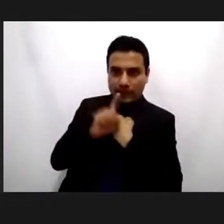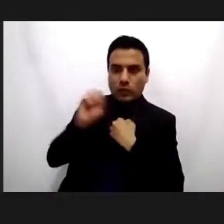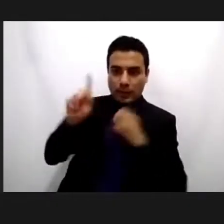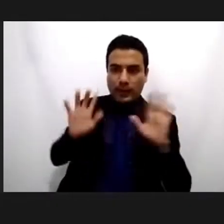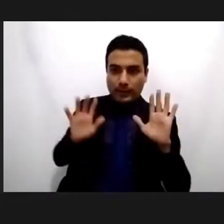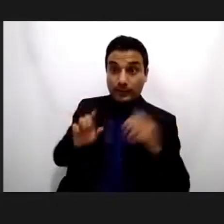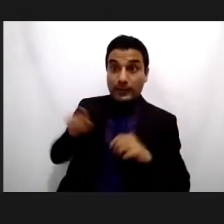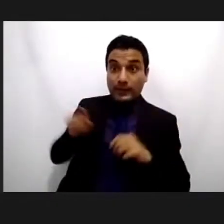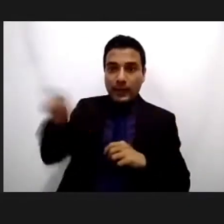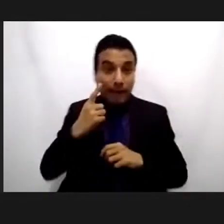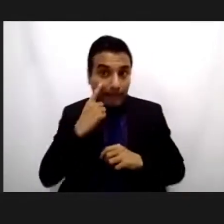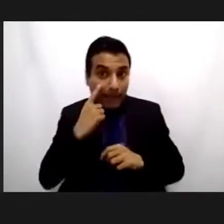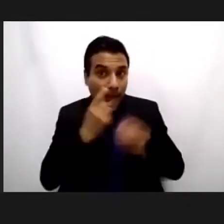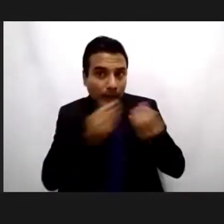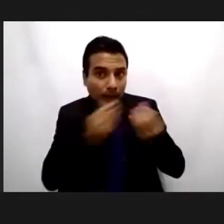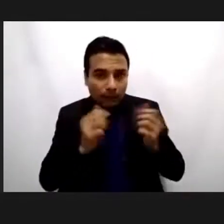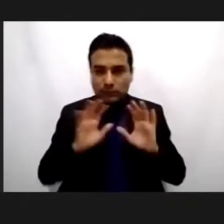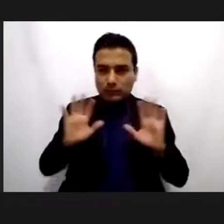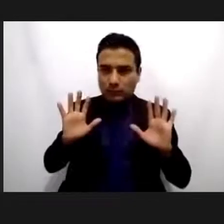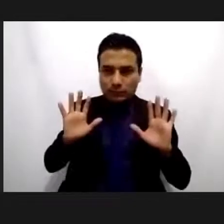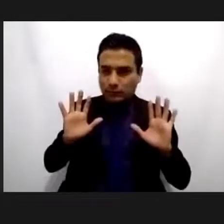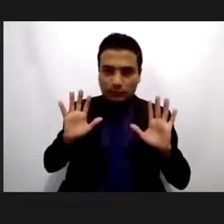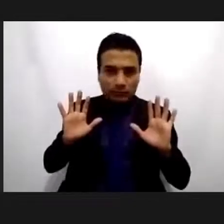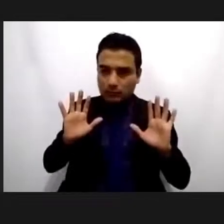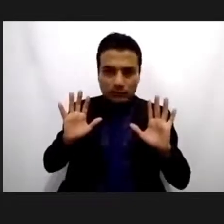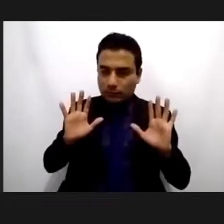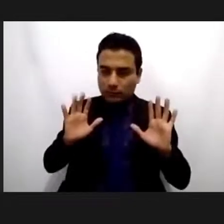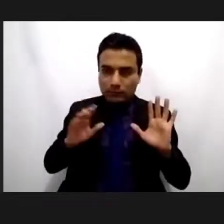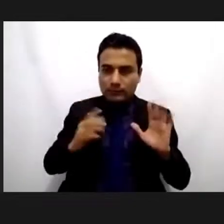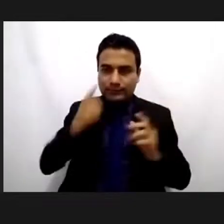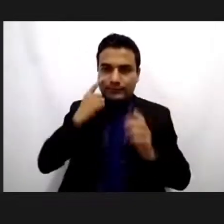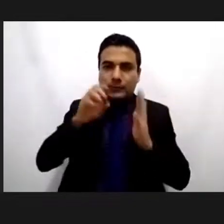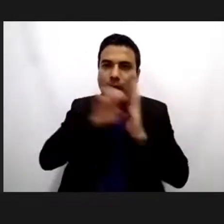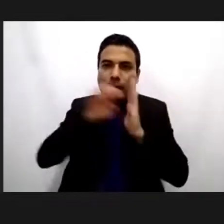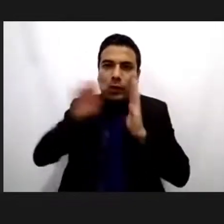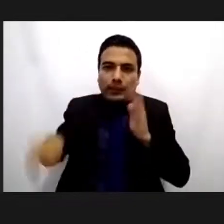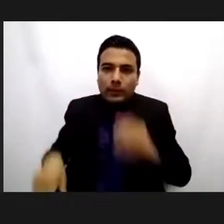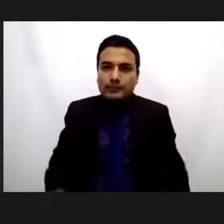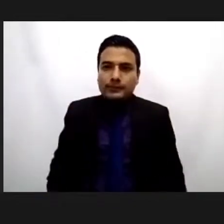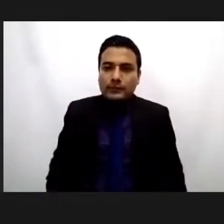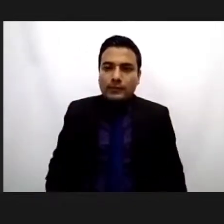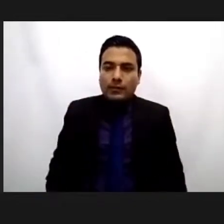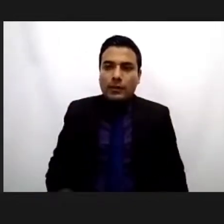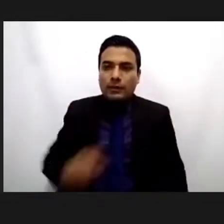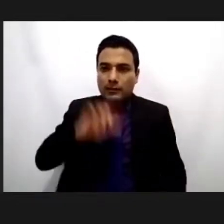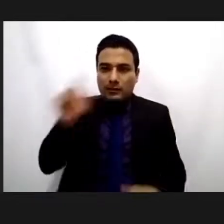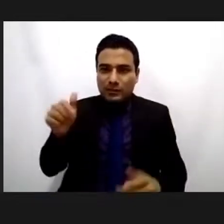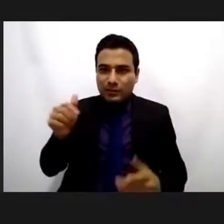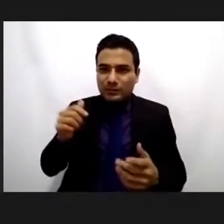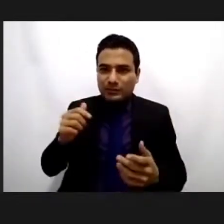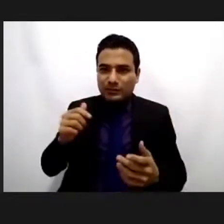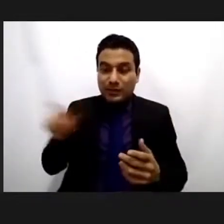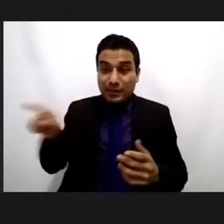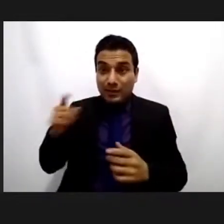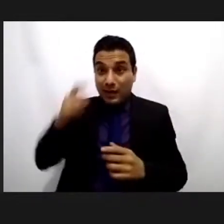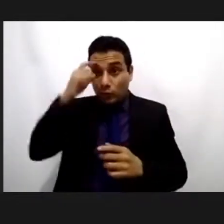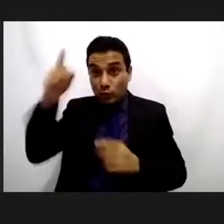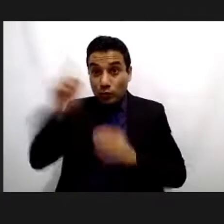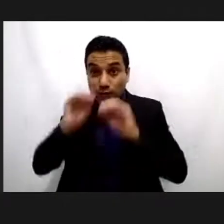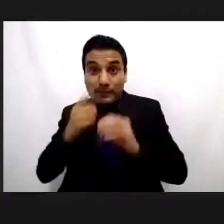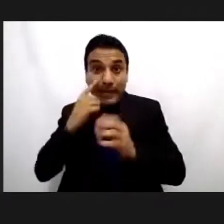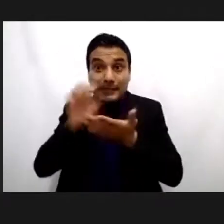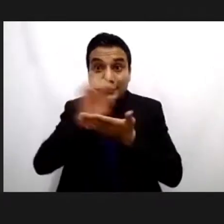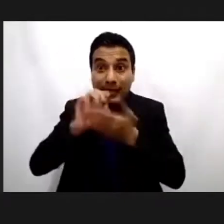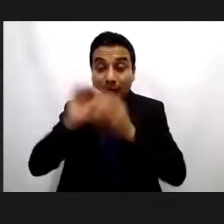yo leo una obra que en las didascalias intenta resolver, por ejemplo, la escenografía, me da vergüenza ajena. ¿Cómo va a resolver